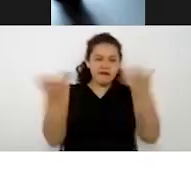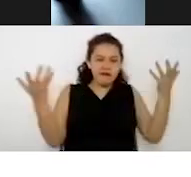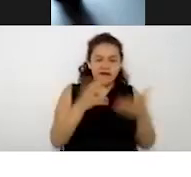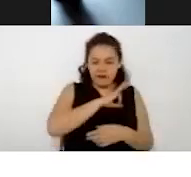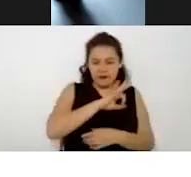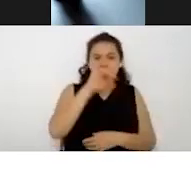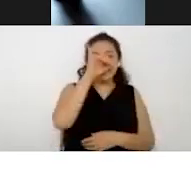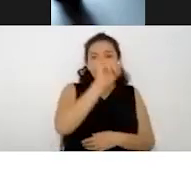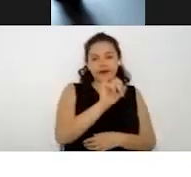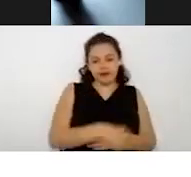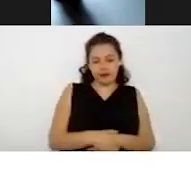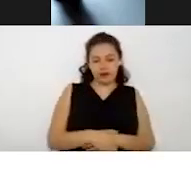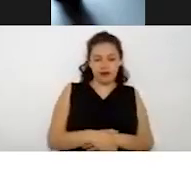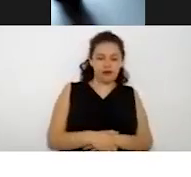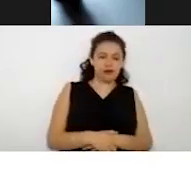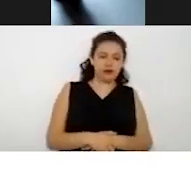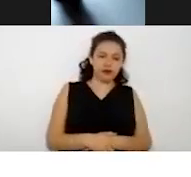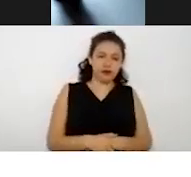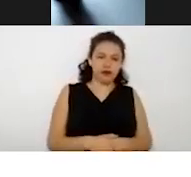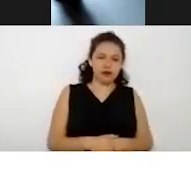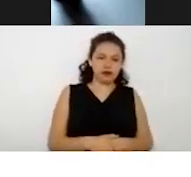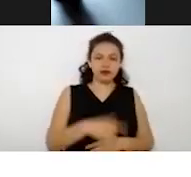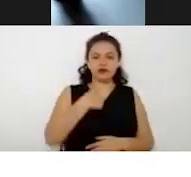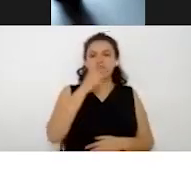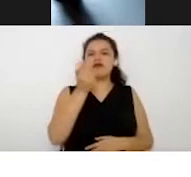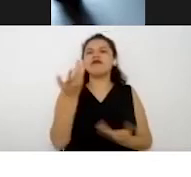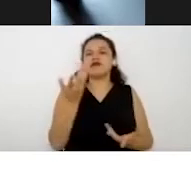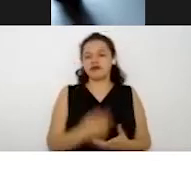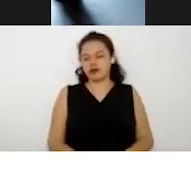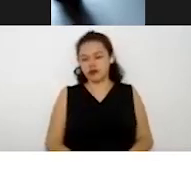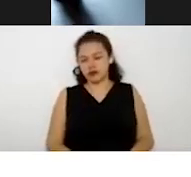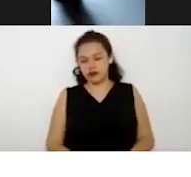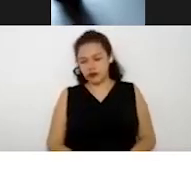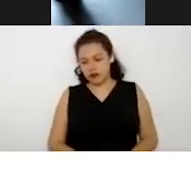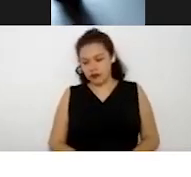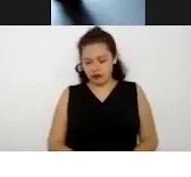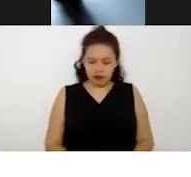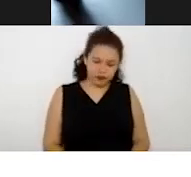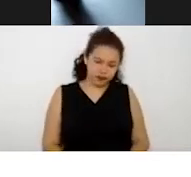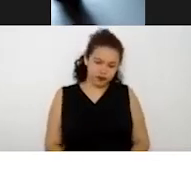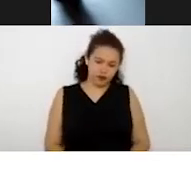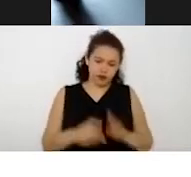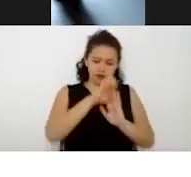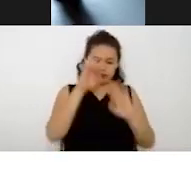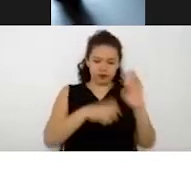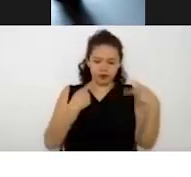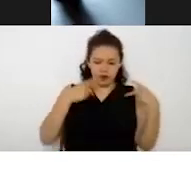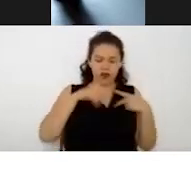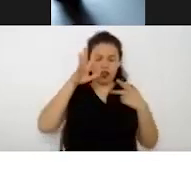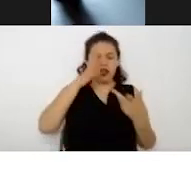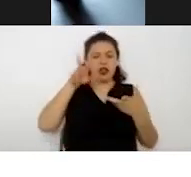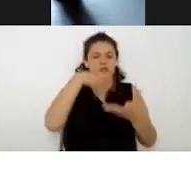¿De acuerdo? ¿A qué me refiero con esto? Un ejemplo. A lo mejor encuentro una persona inconsciente en el piso.